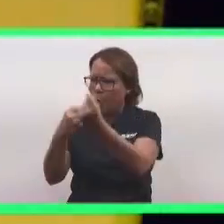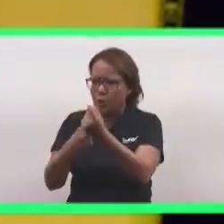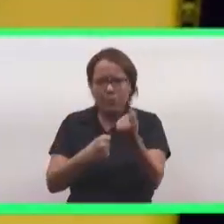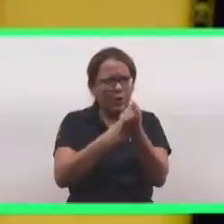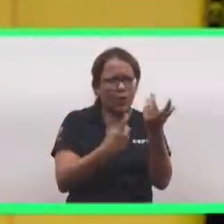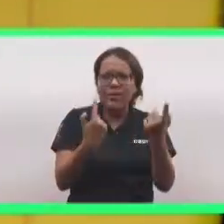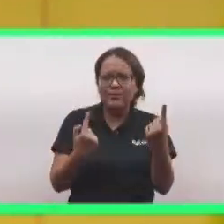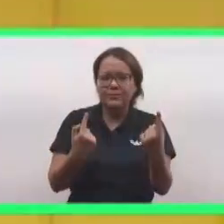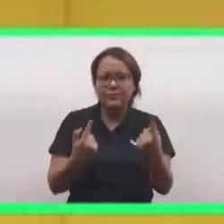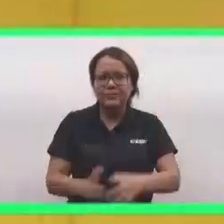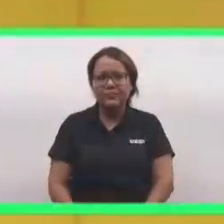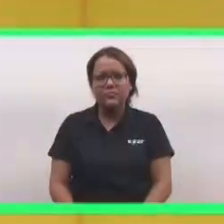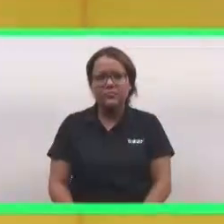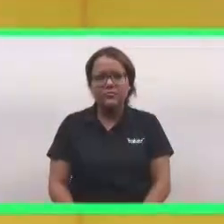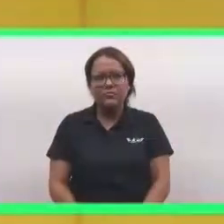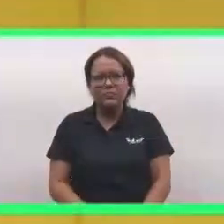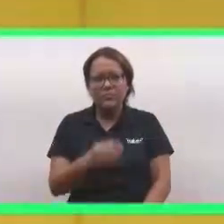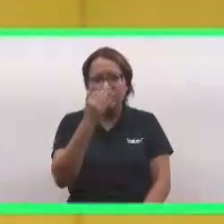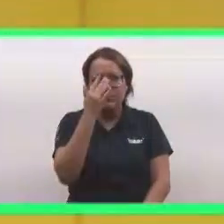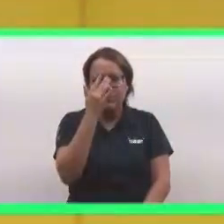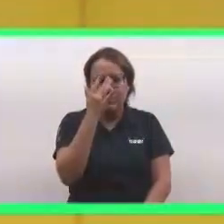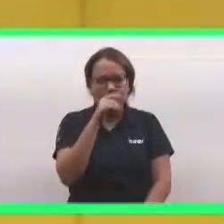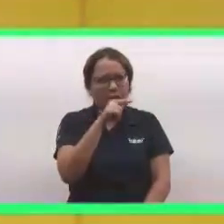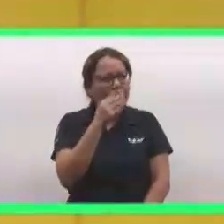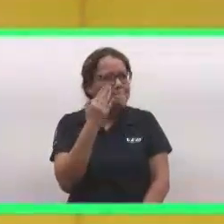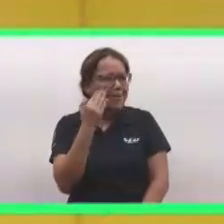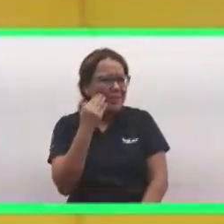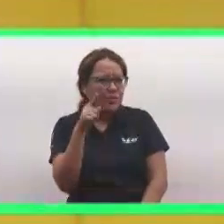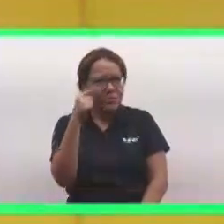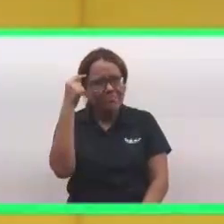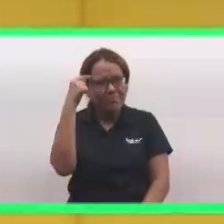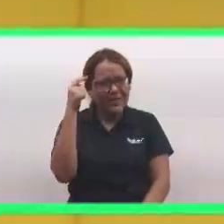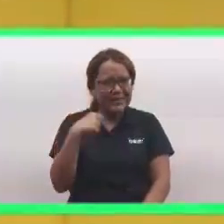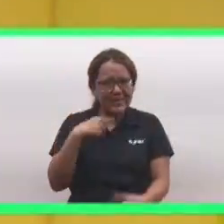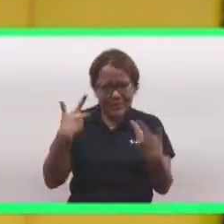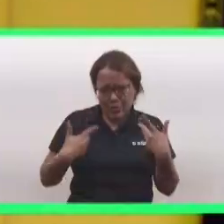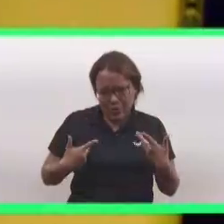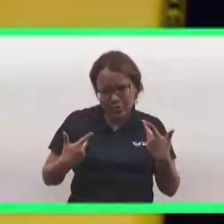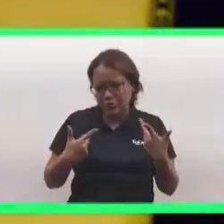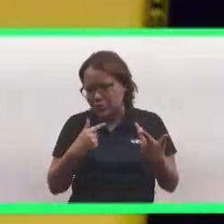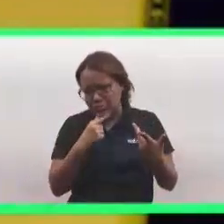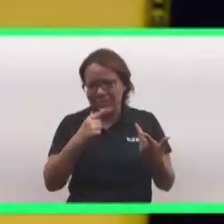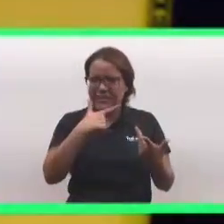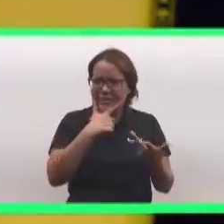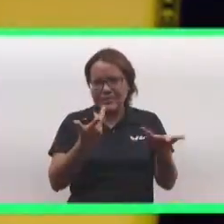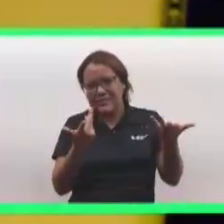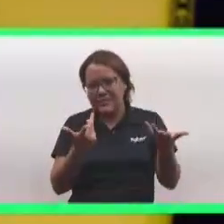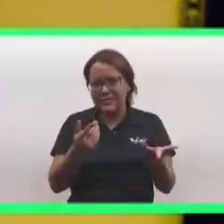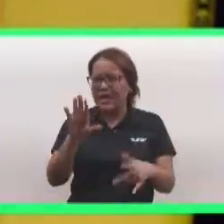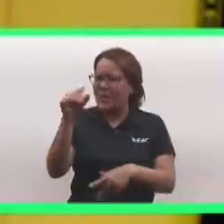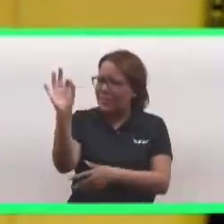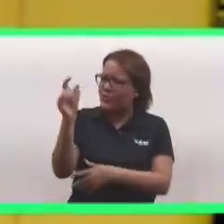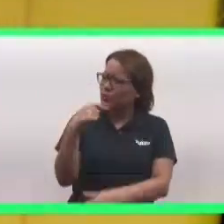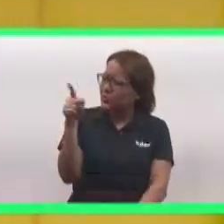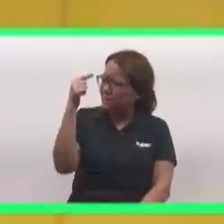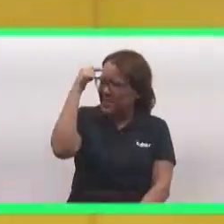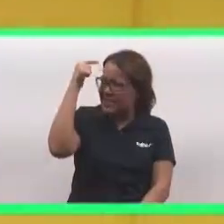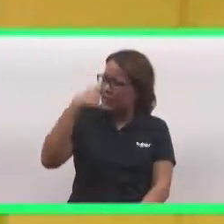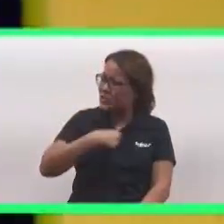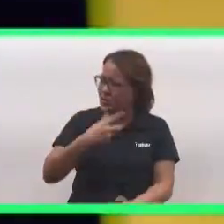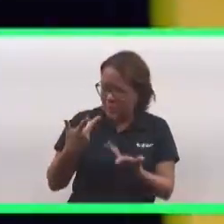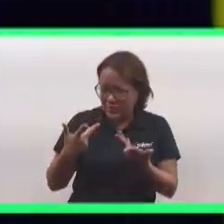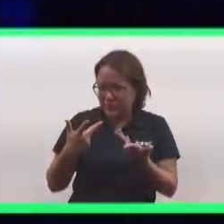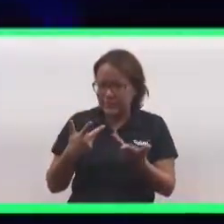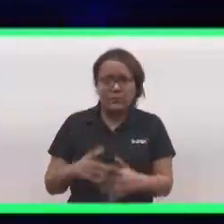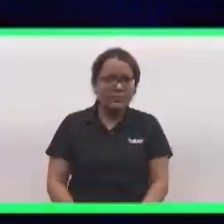y hablas, mamá, ¿y tú crees que yo debería de cambiar algo? Papá, ¿y tú crees que debería cambiar algo? Y vas al pastor y pastor, ¿usted cree que debería cambiar algo? Con la